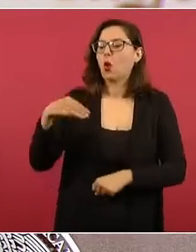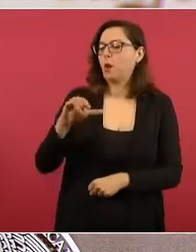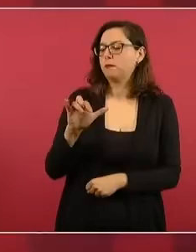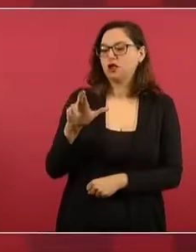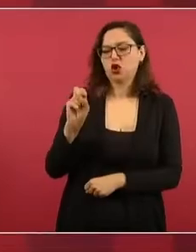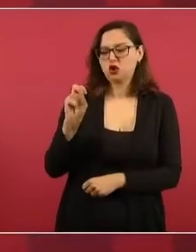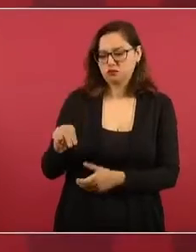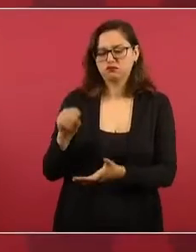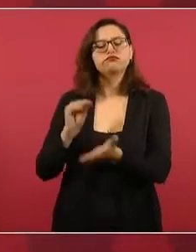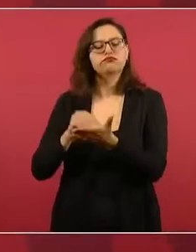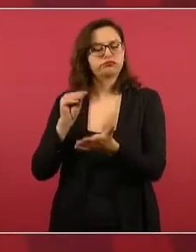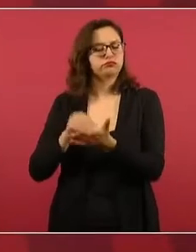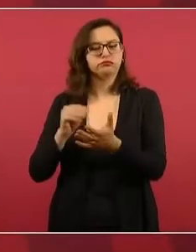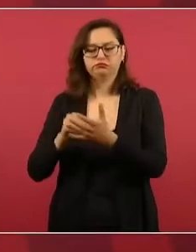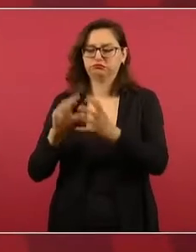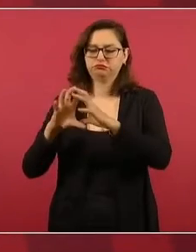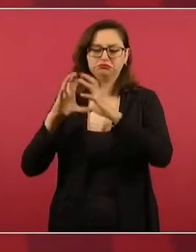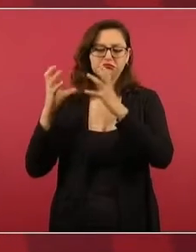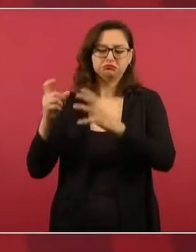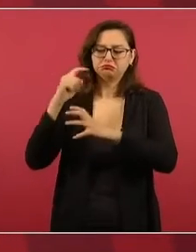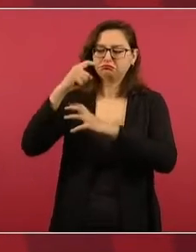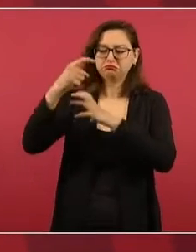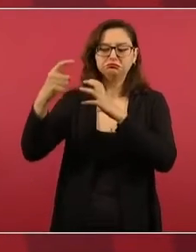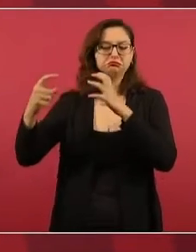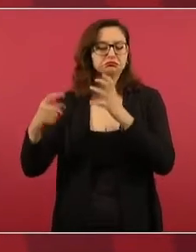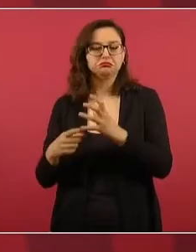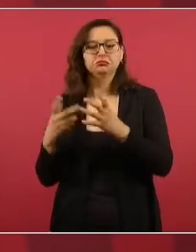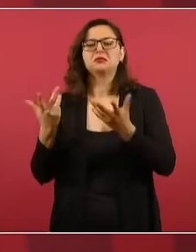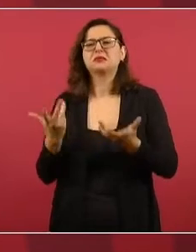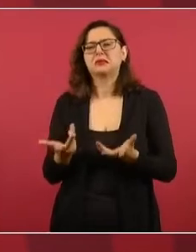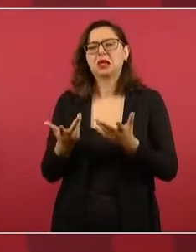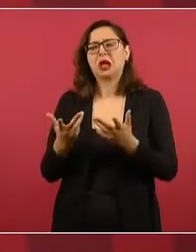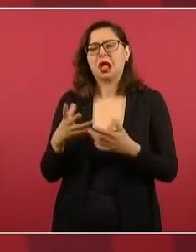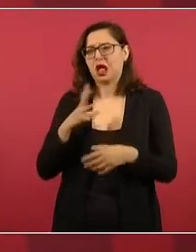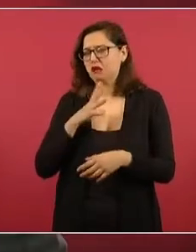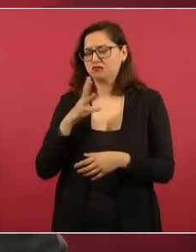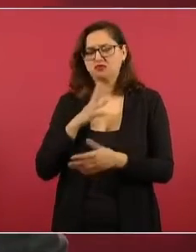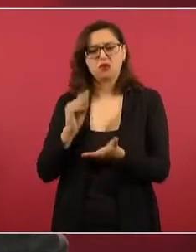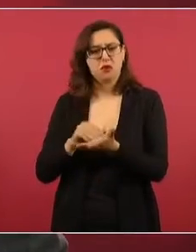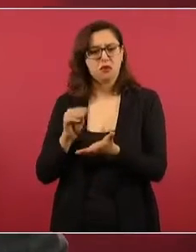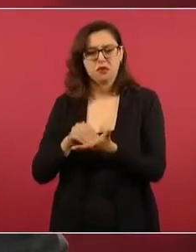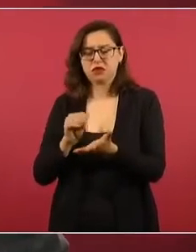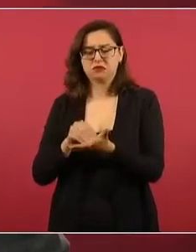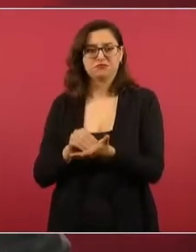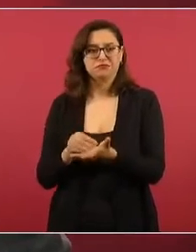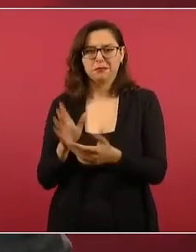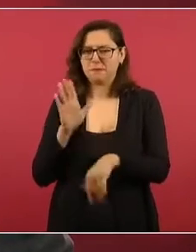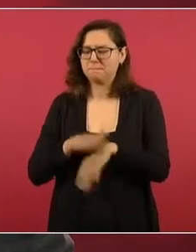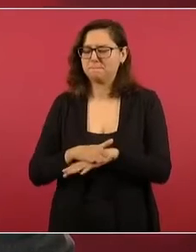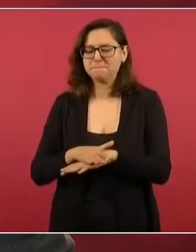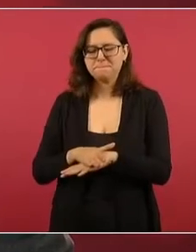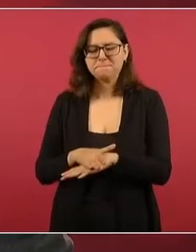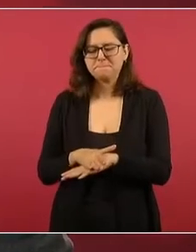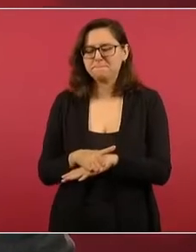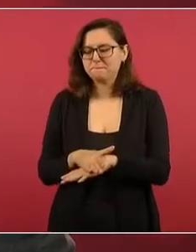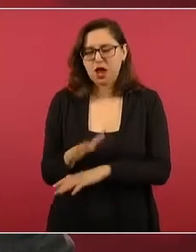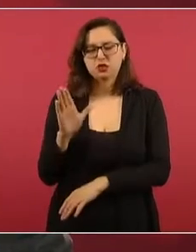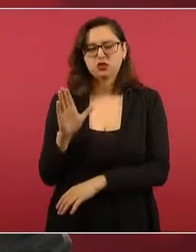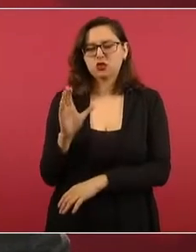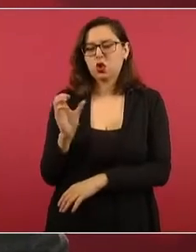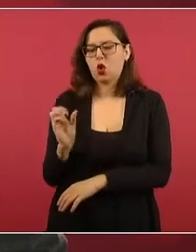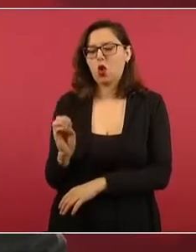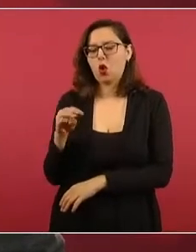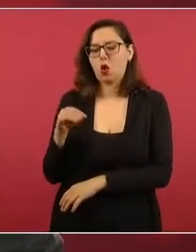mundo, en algunos casos hay algunas subvariantes. En México sigue siendo principalmente la subvariante